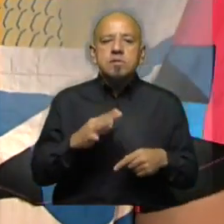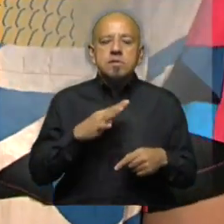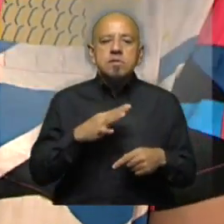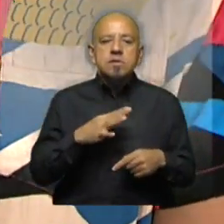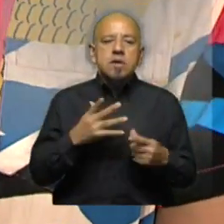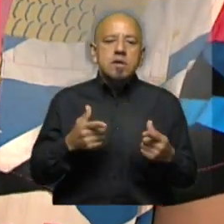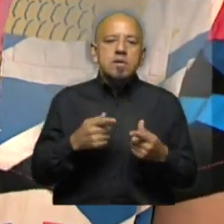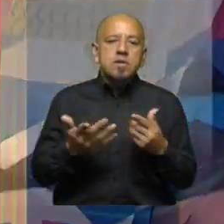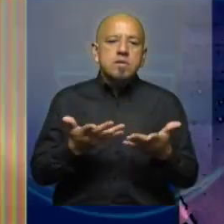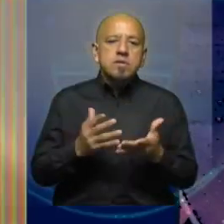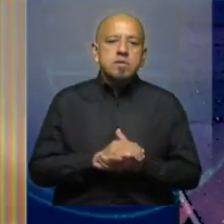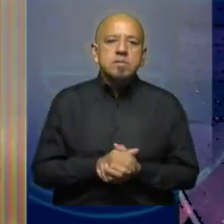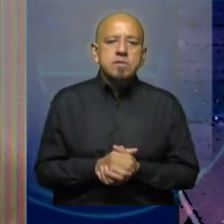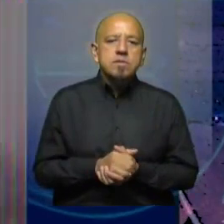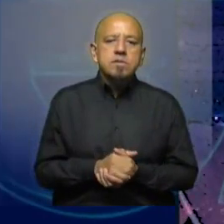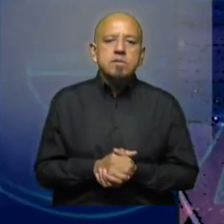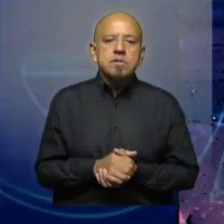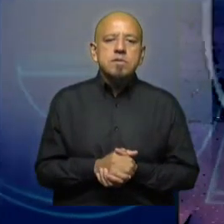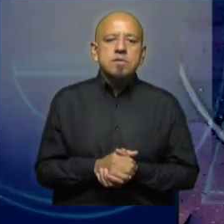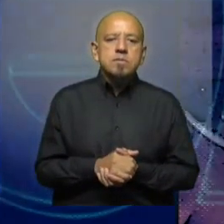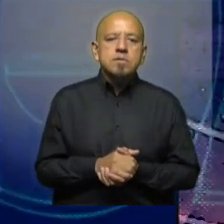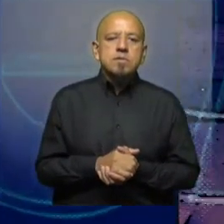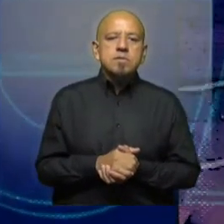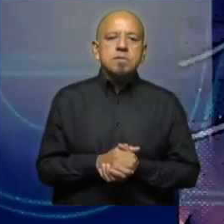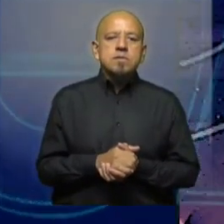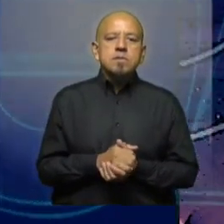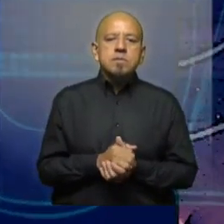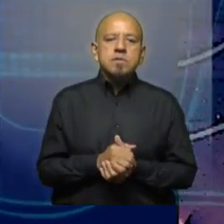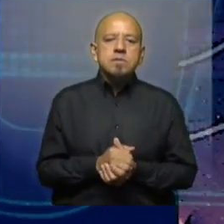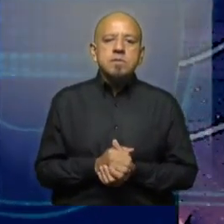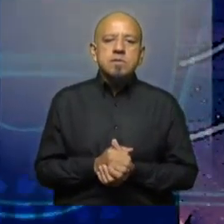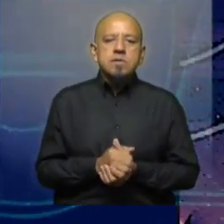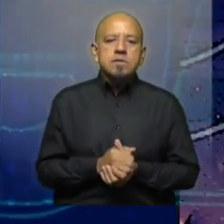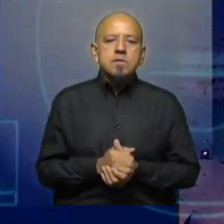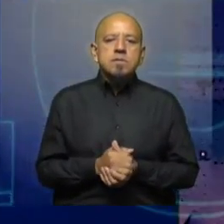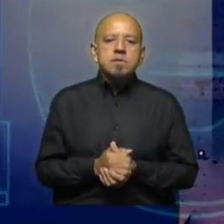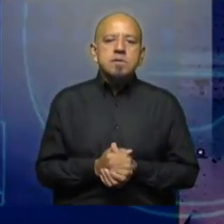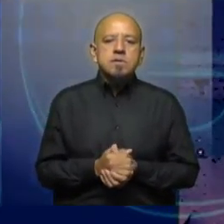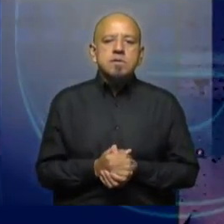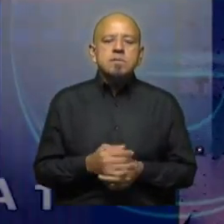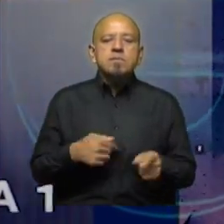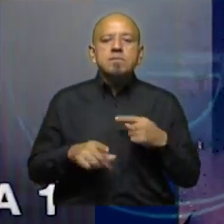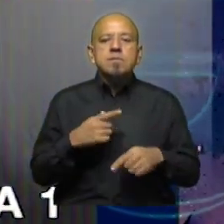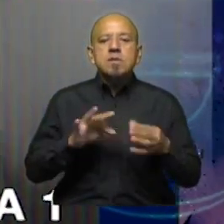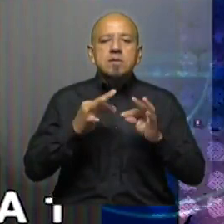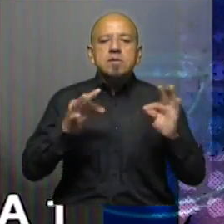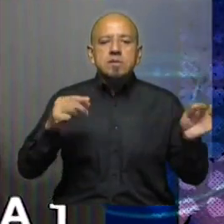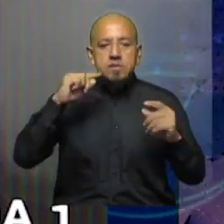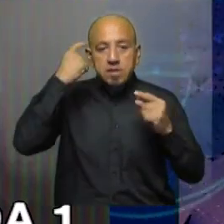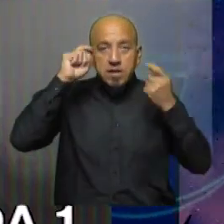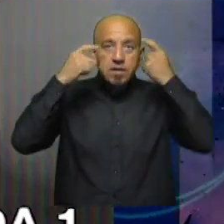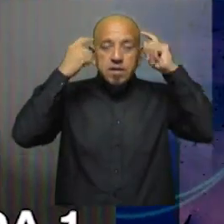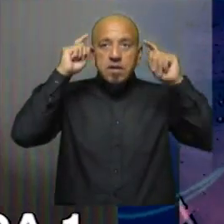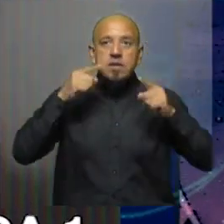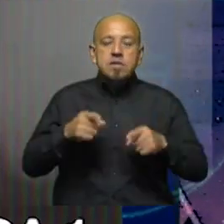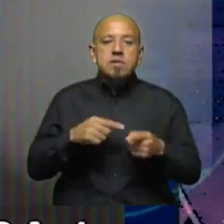grabados. ¿Cómo fueron construyendo esa lista? Porque me imagino que salieron un montón de frases, un montón de ideas, pero ¿cómo seleccionaron